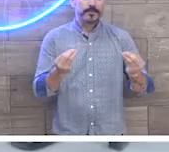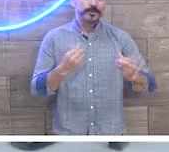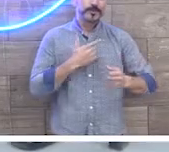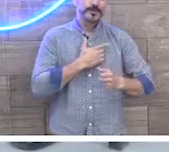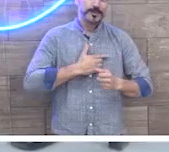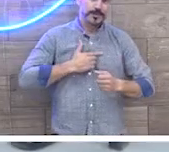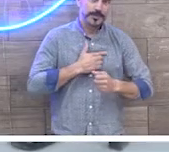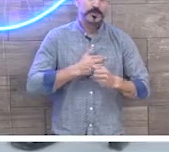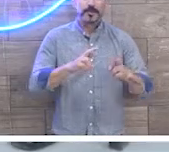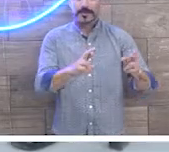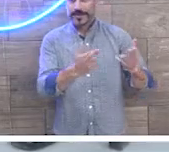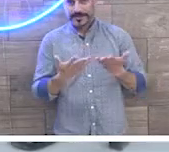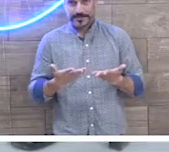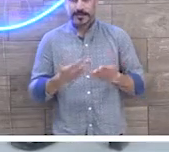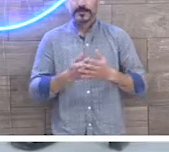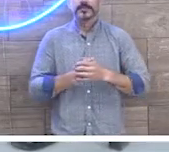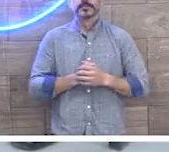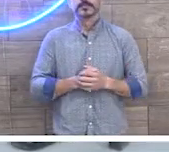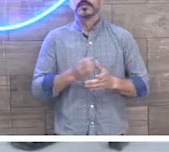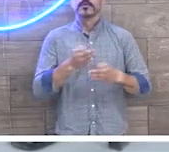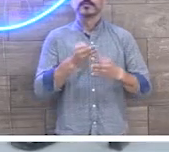gusto recibirlos en